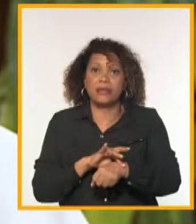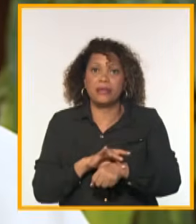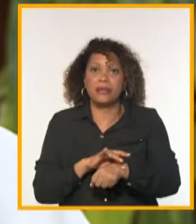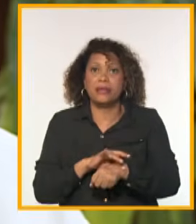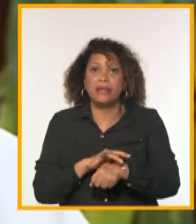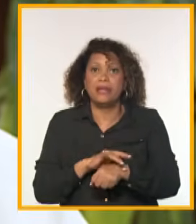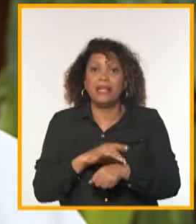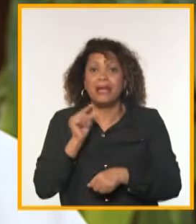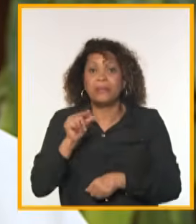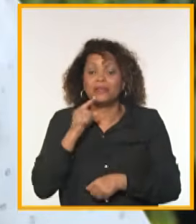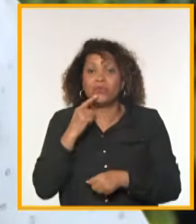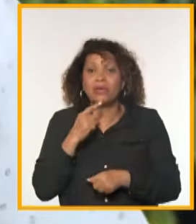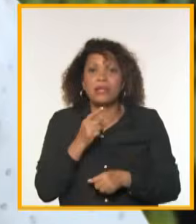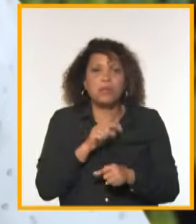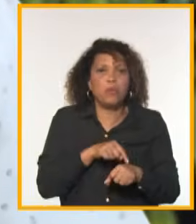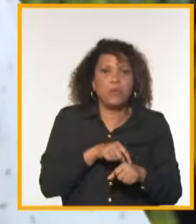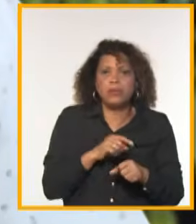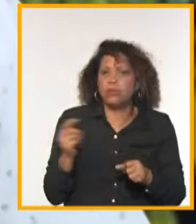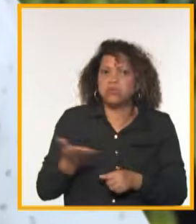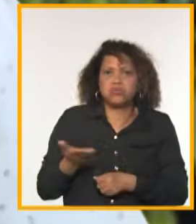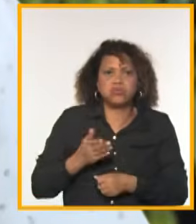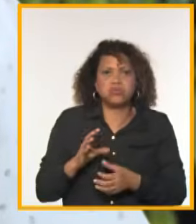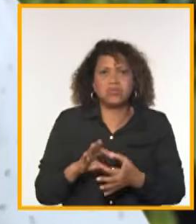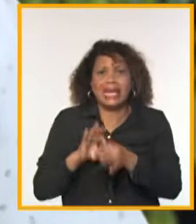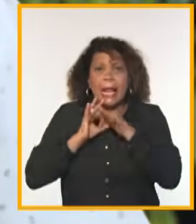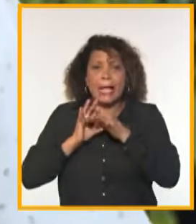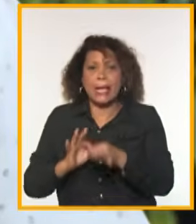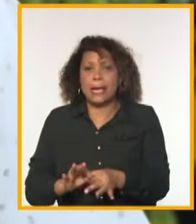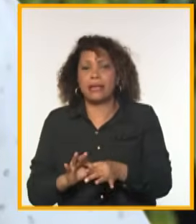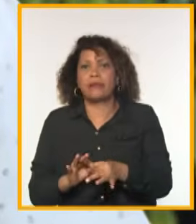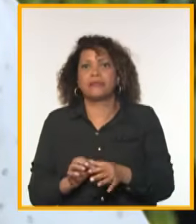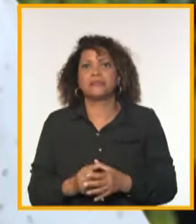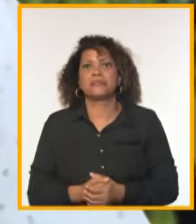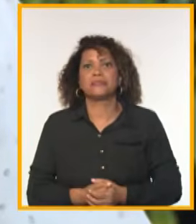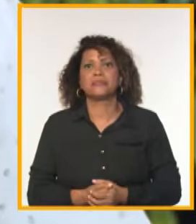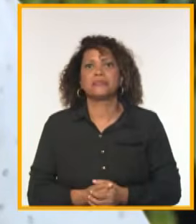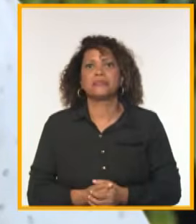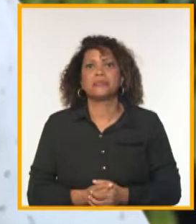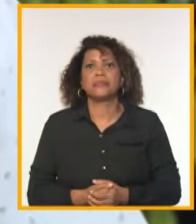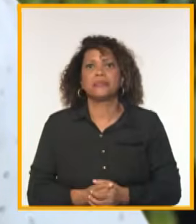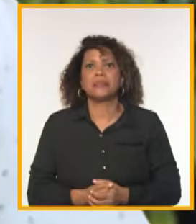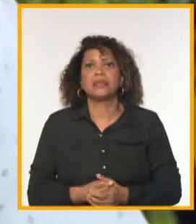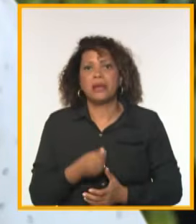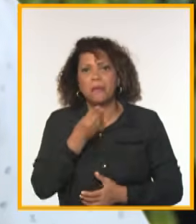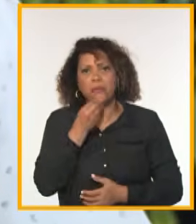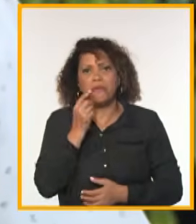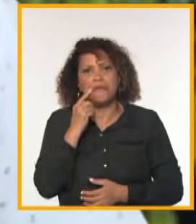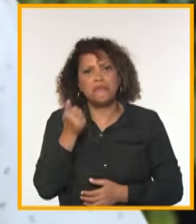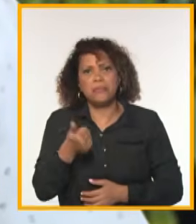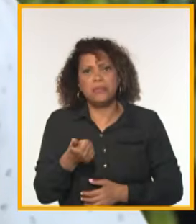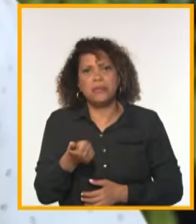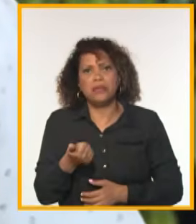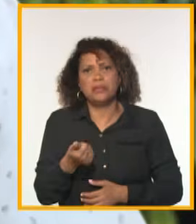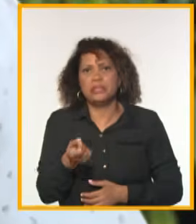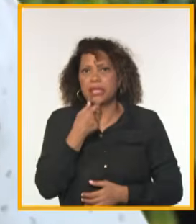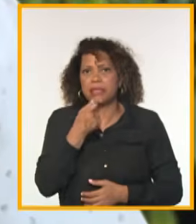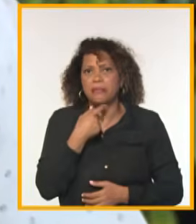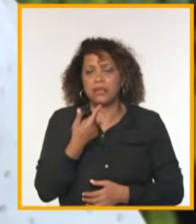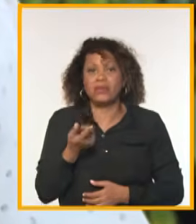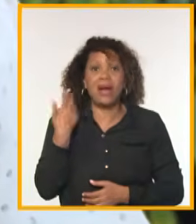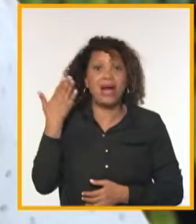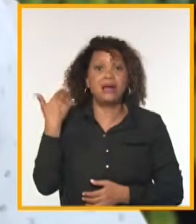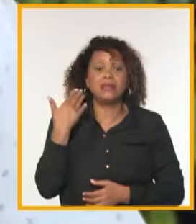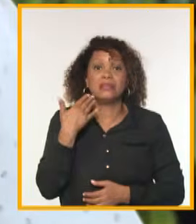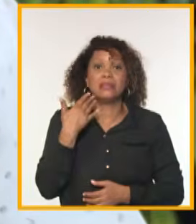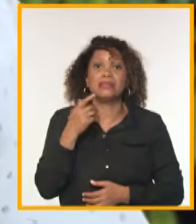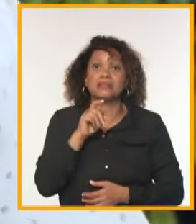gravedad con mucha rapidez. Y se puede vivir bien porque están los tratamientos disponibles en el país. A diferencia de los tiempos duros que nos